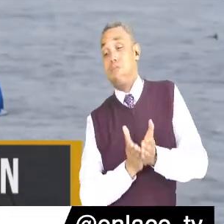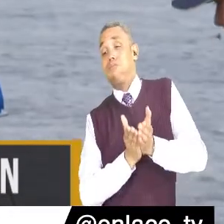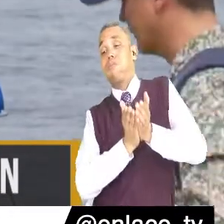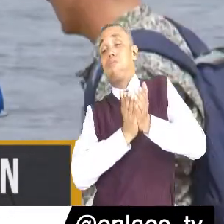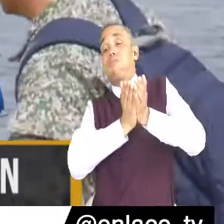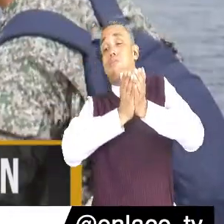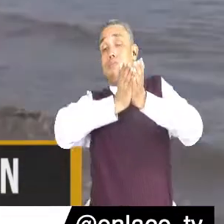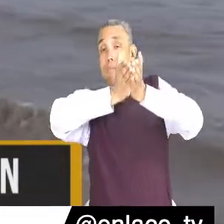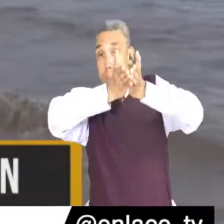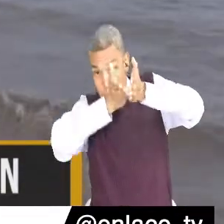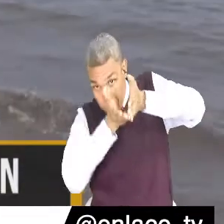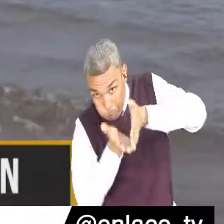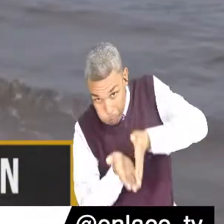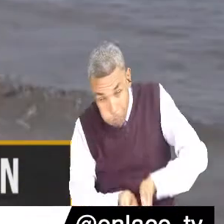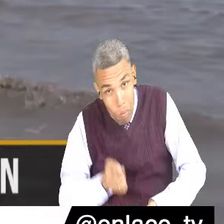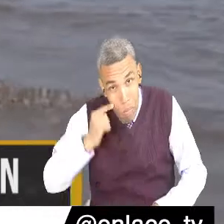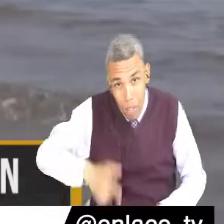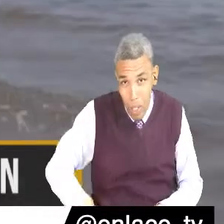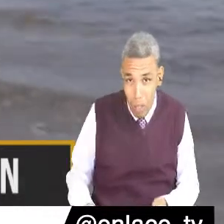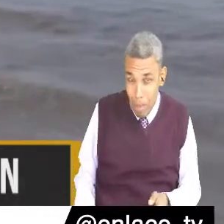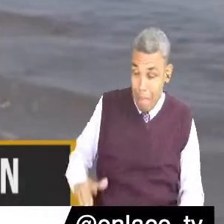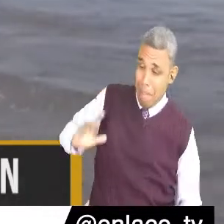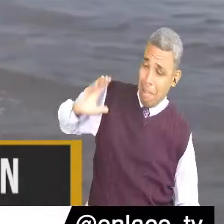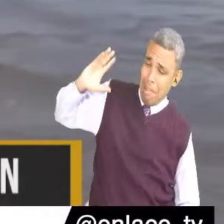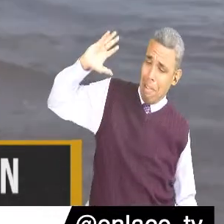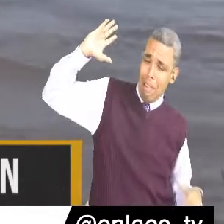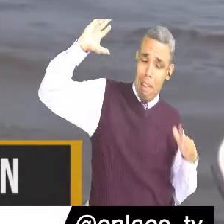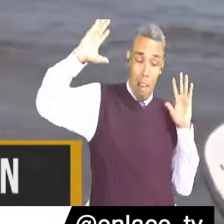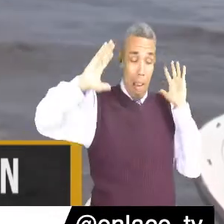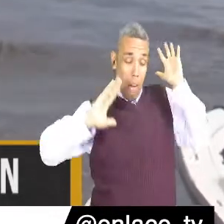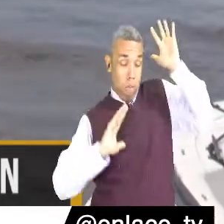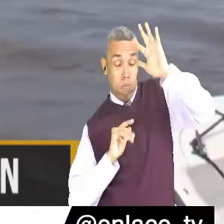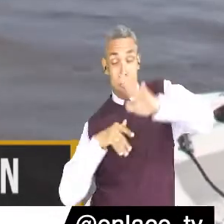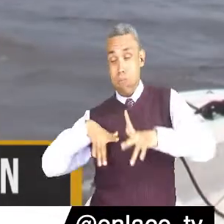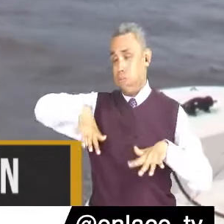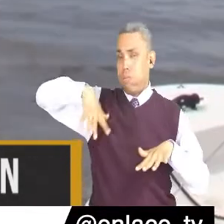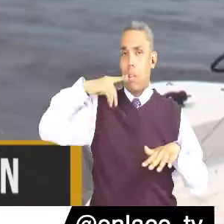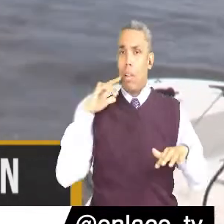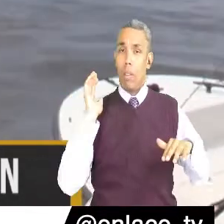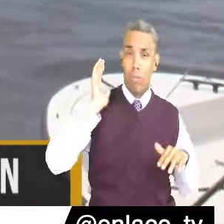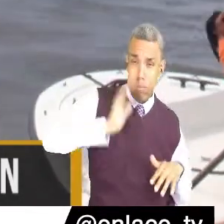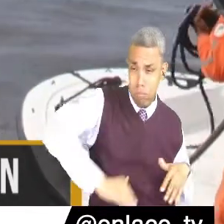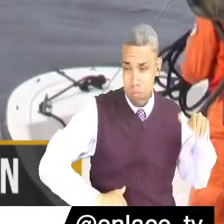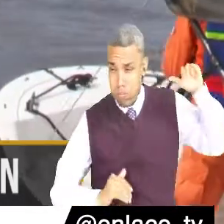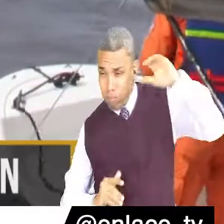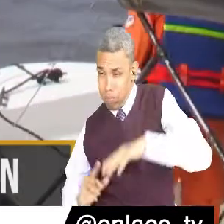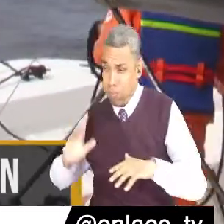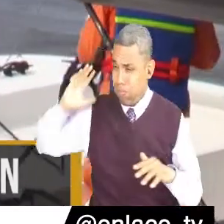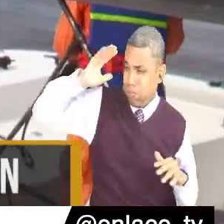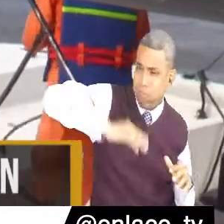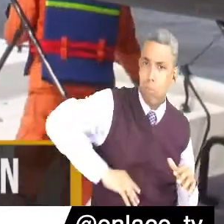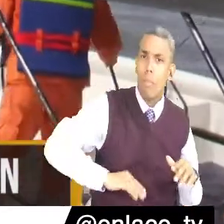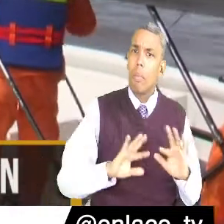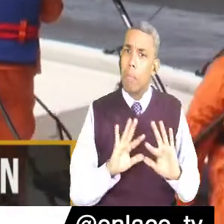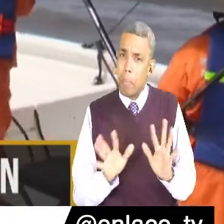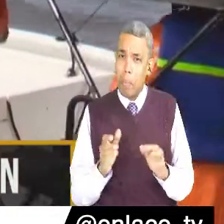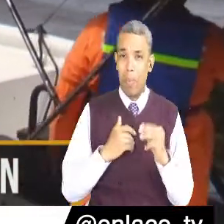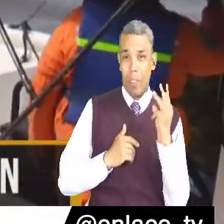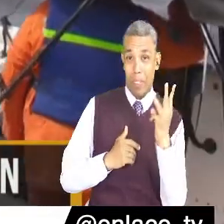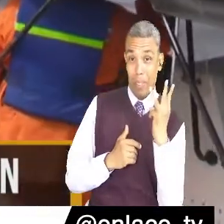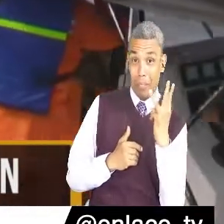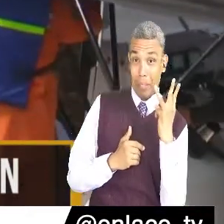nadar. Entonces la soltó y ella empezó a nadar y el otro hermano mío también empezó a nadar. Ya mi hermana se había salvado ya